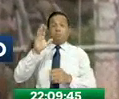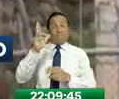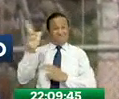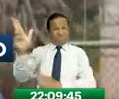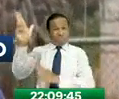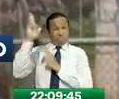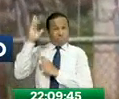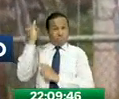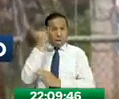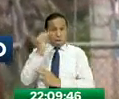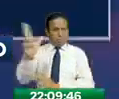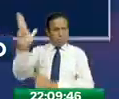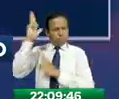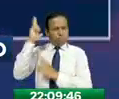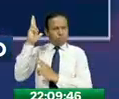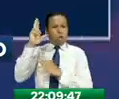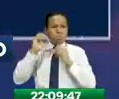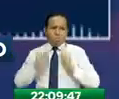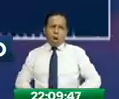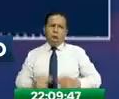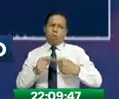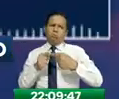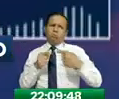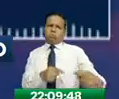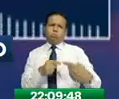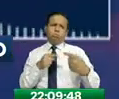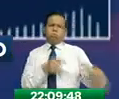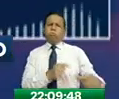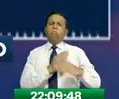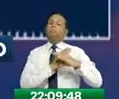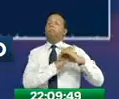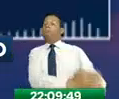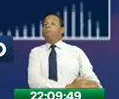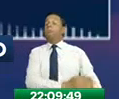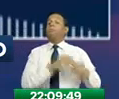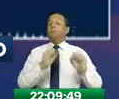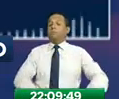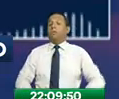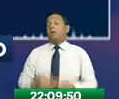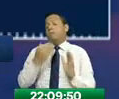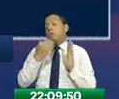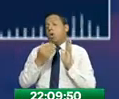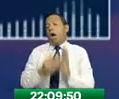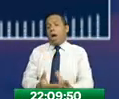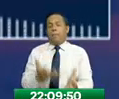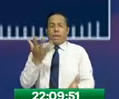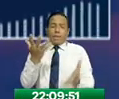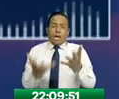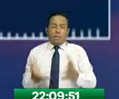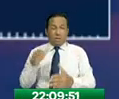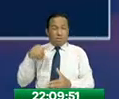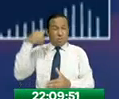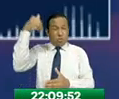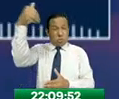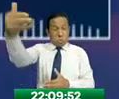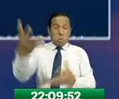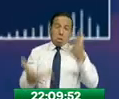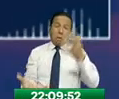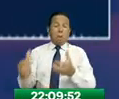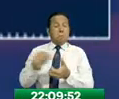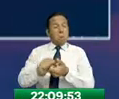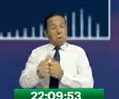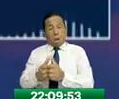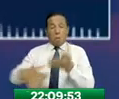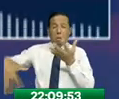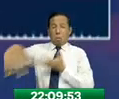Defensa, Osvaldo Jarrín. En un estado de excepción, cuando haya necesidad de apoyar a la Policía